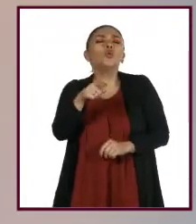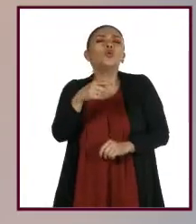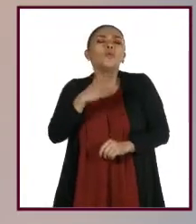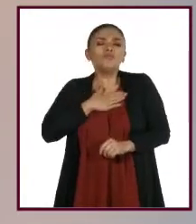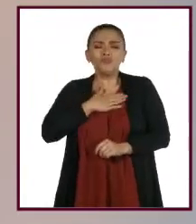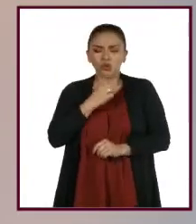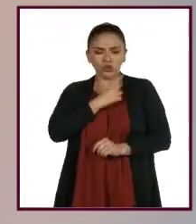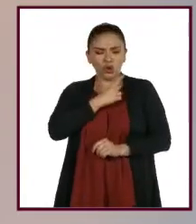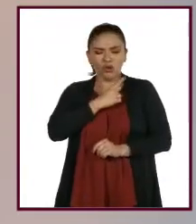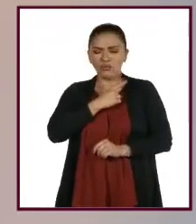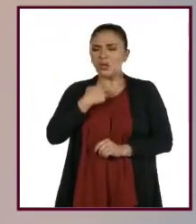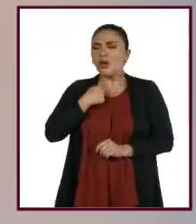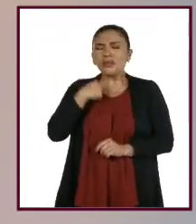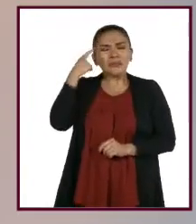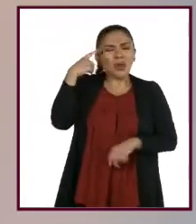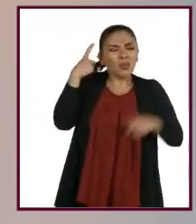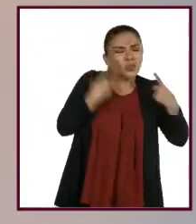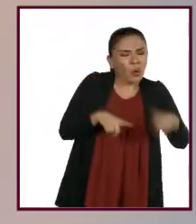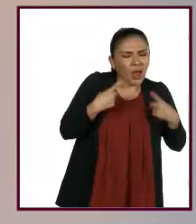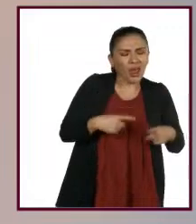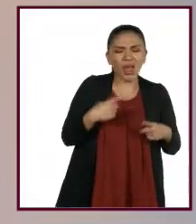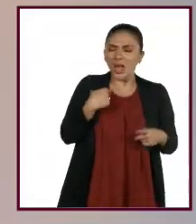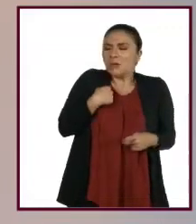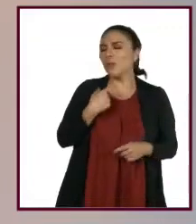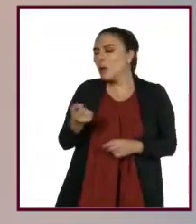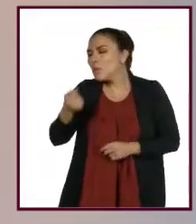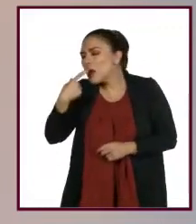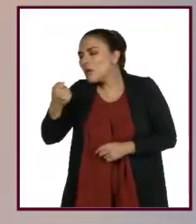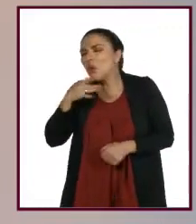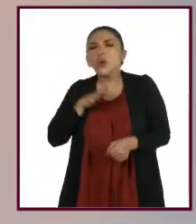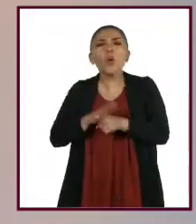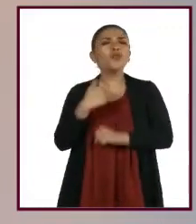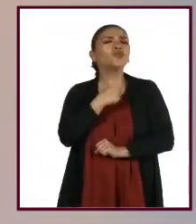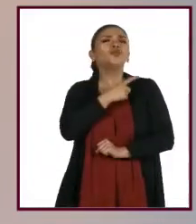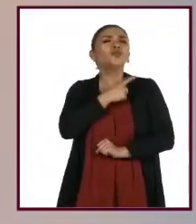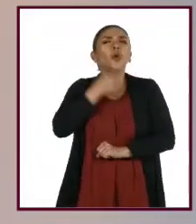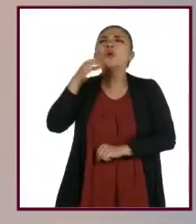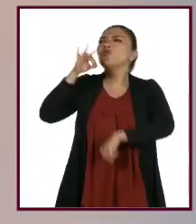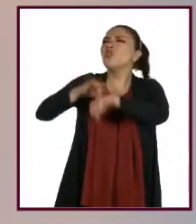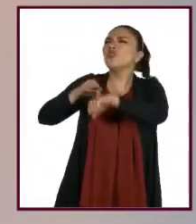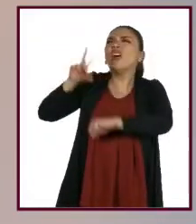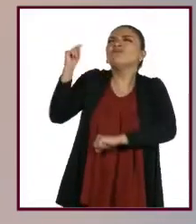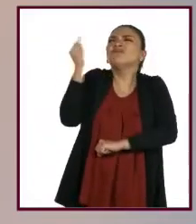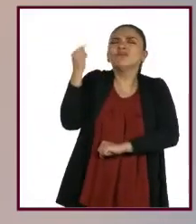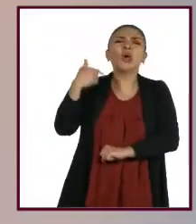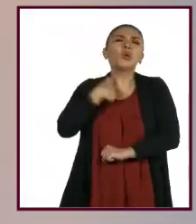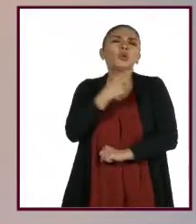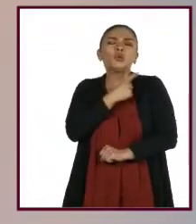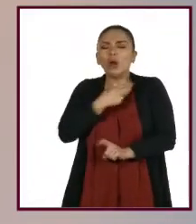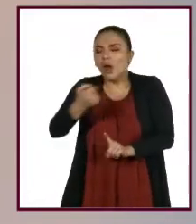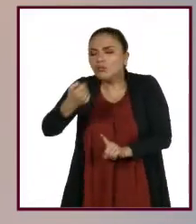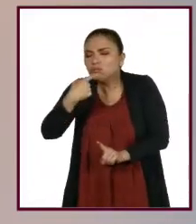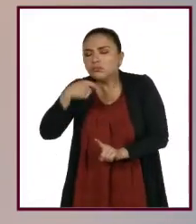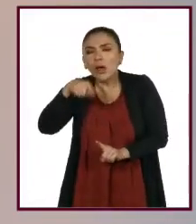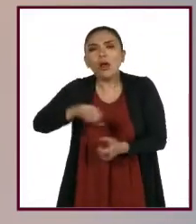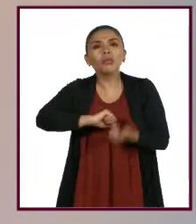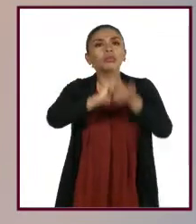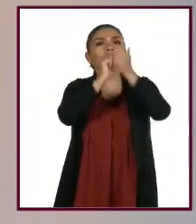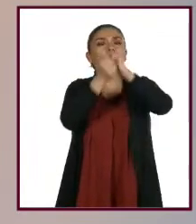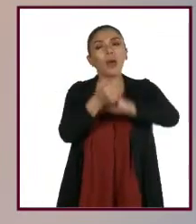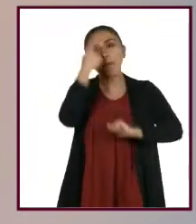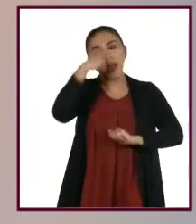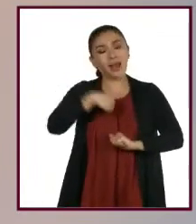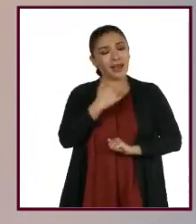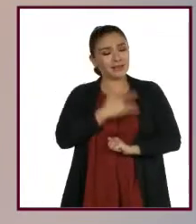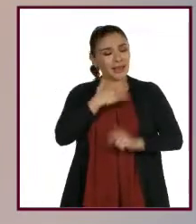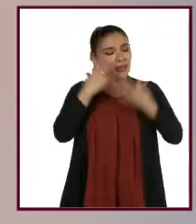es el usar alguna sustancia externa, alguna sustancia que pudiera ser hasta considerada de abuso y que genere una mejoría